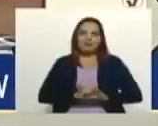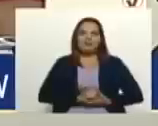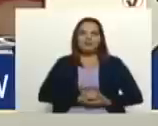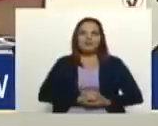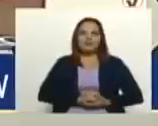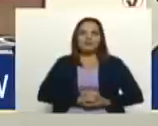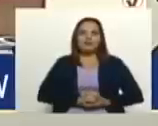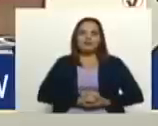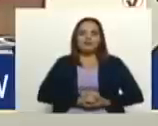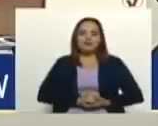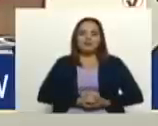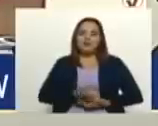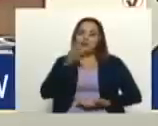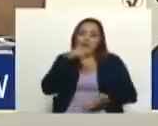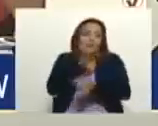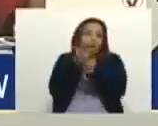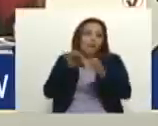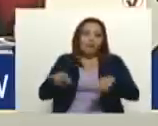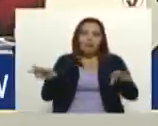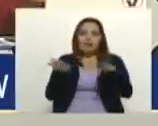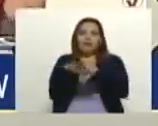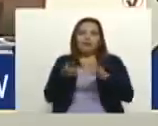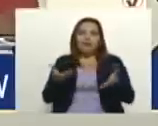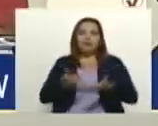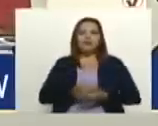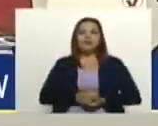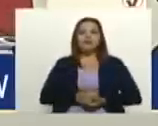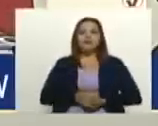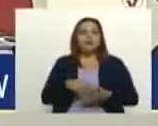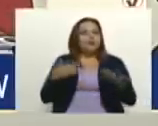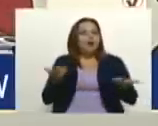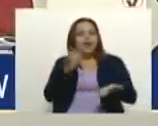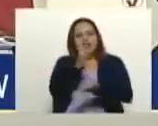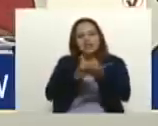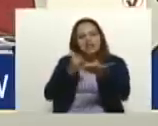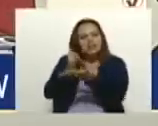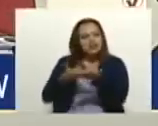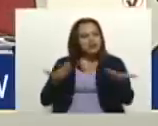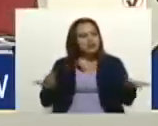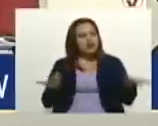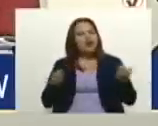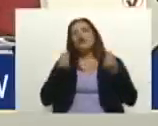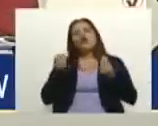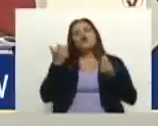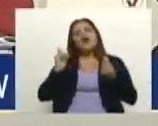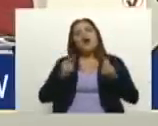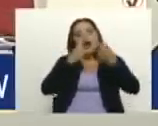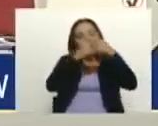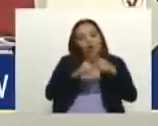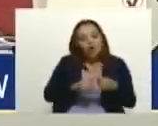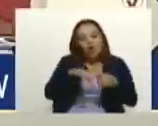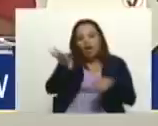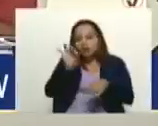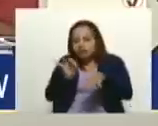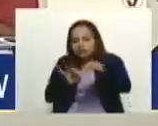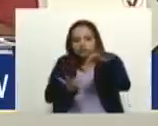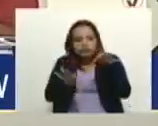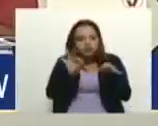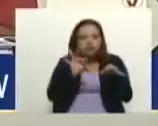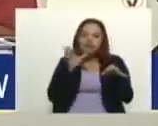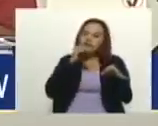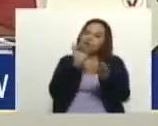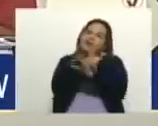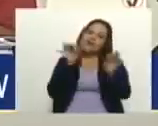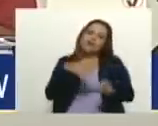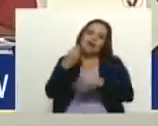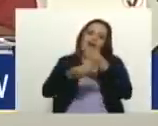No hay manera. ¿Cuál sería el registro? ¿Cómo van a contar? No tienen manera de